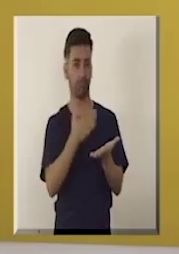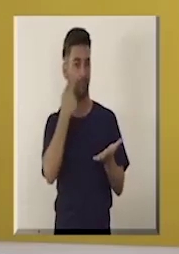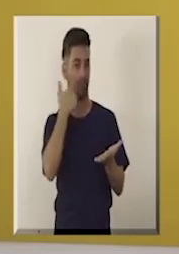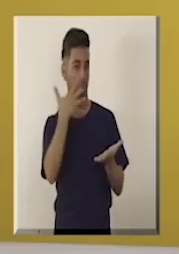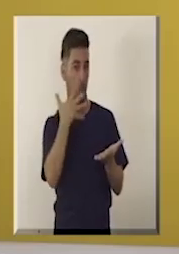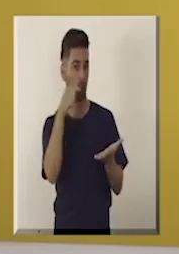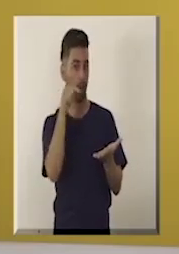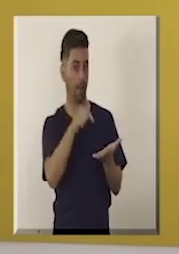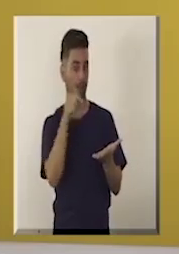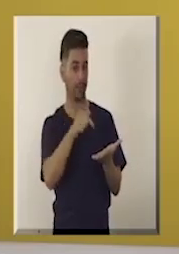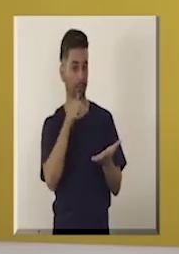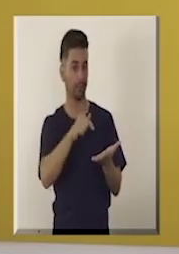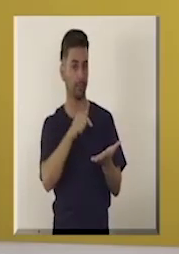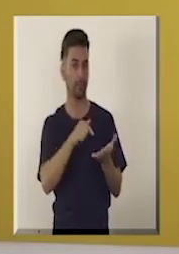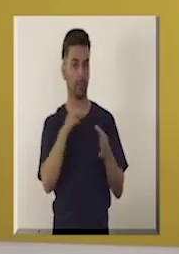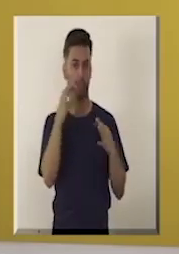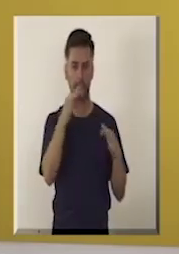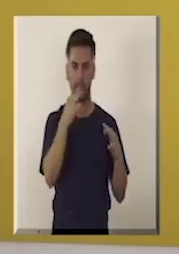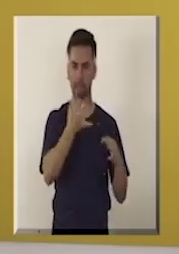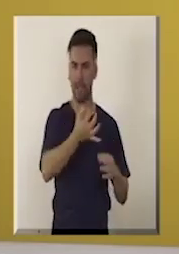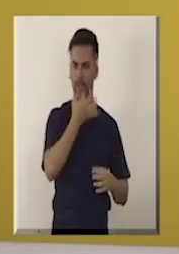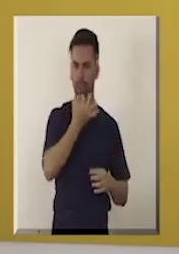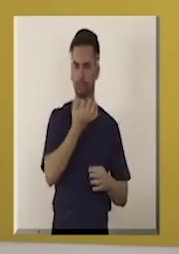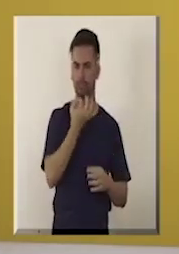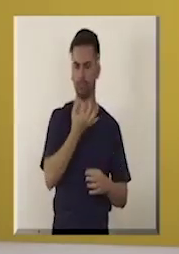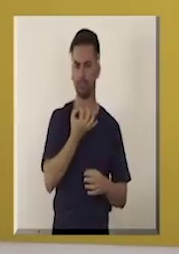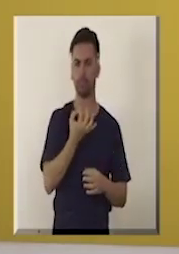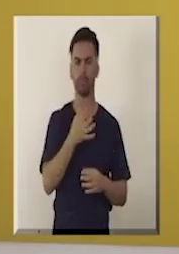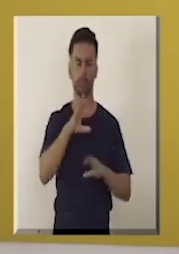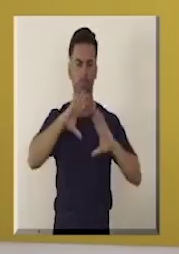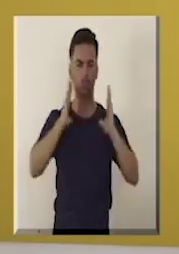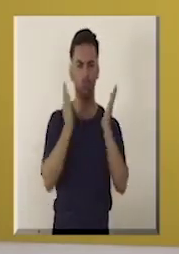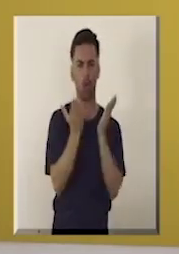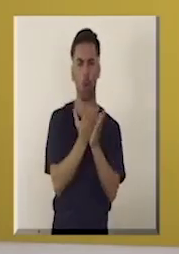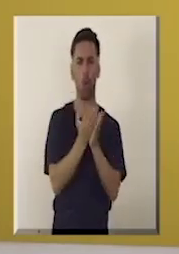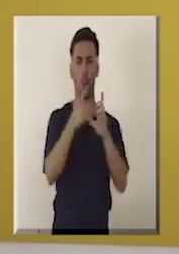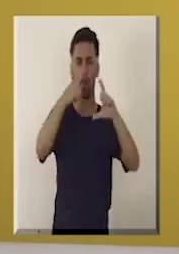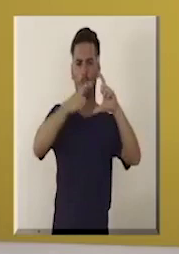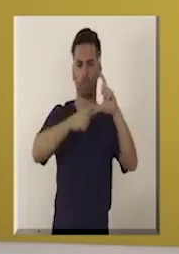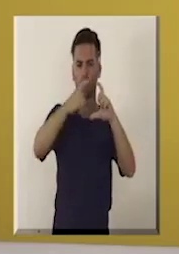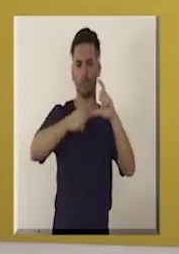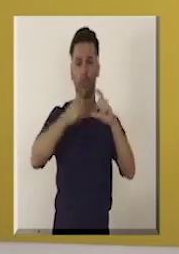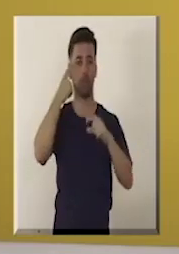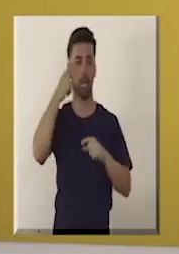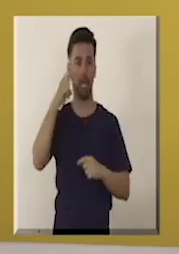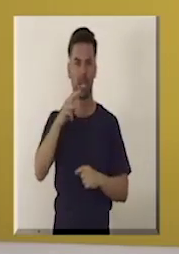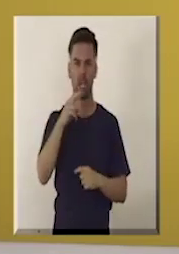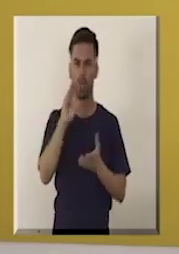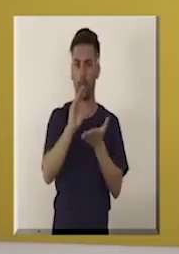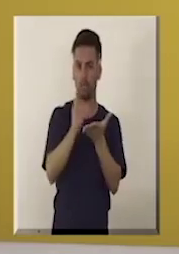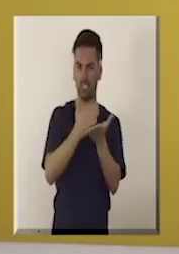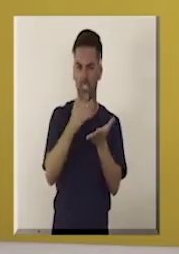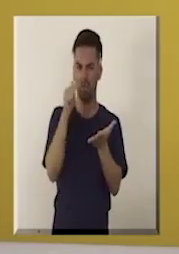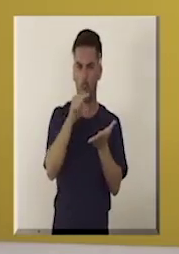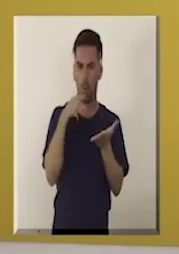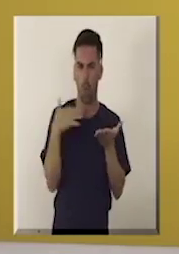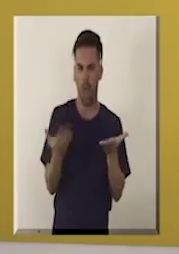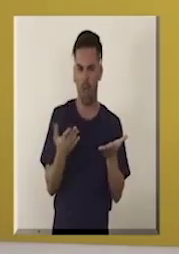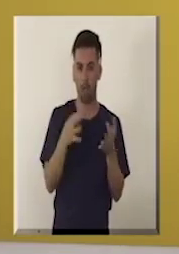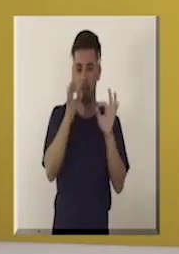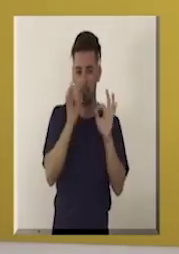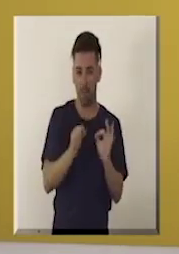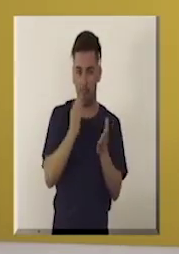citadas aparece todo este contenido. Recuerde que es el libro de texto que el estudiante hoy tiene en la